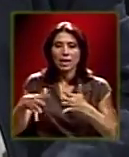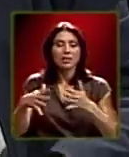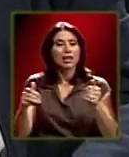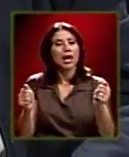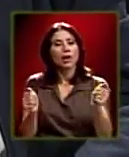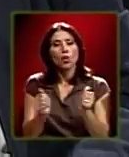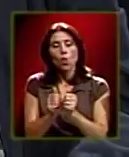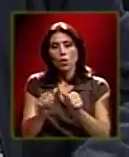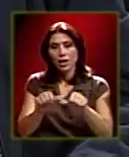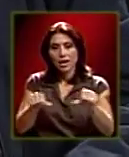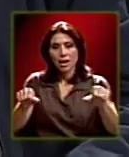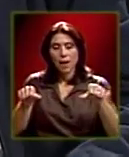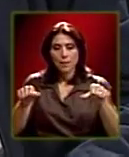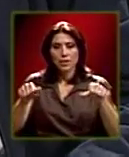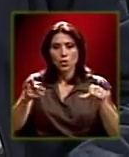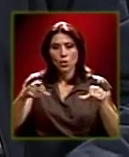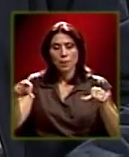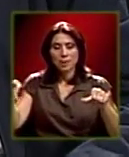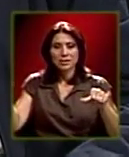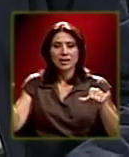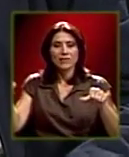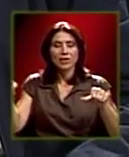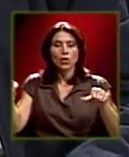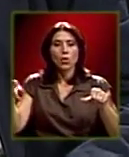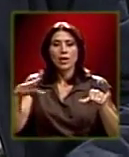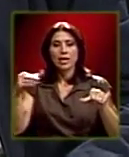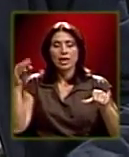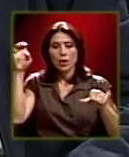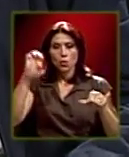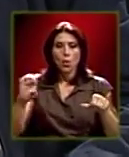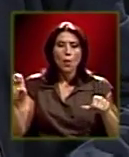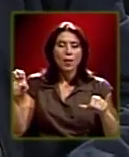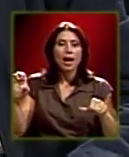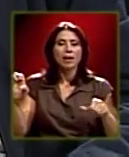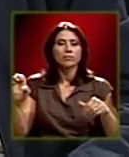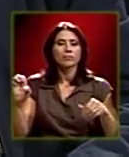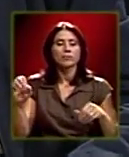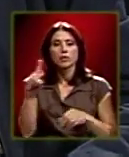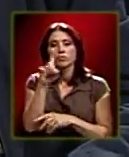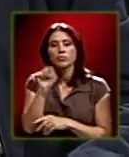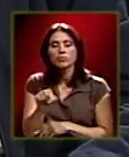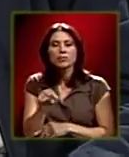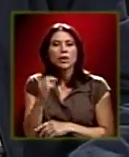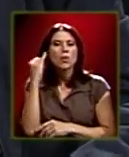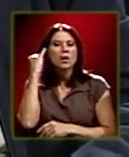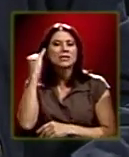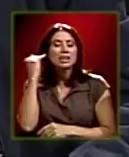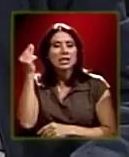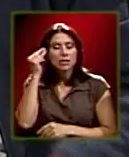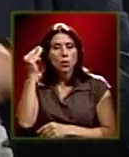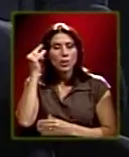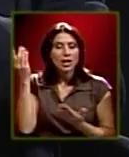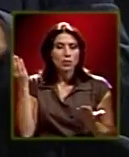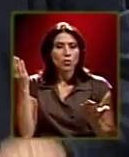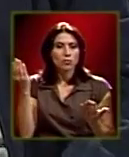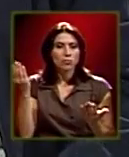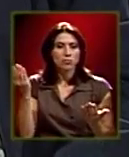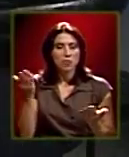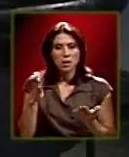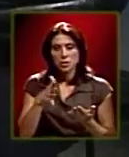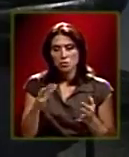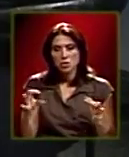el ámbito del Pacífico como con Europa. ¿Qué ideas piensa el gobierno? Sin salirnos demasiado del